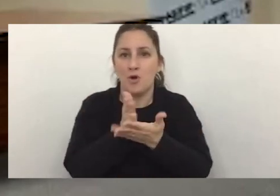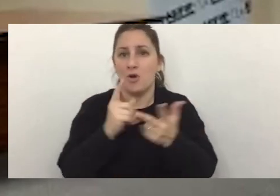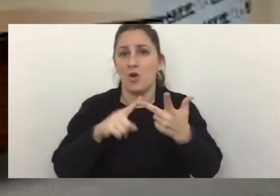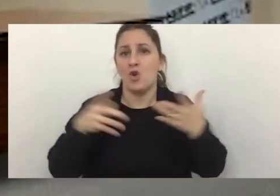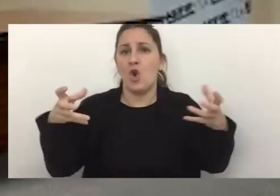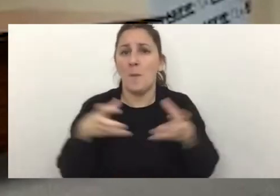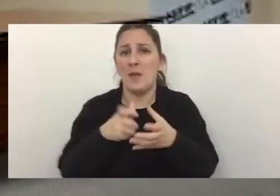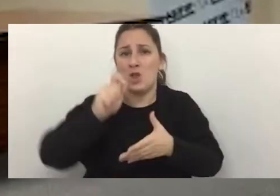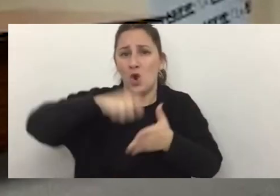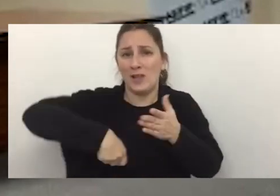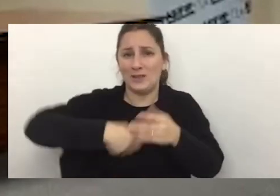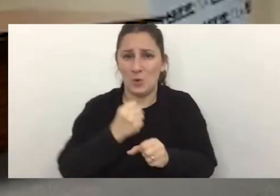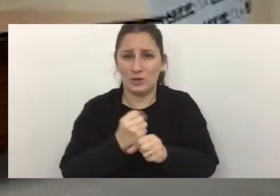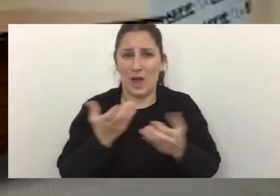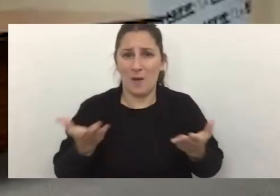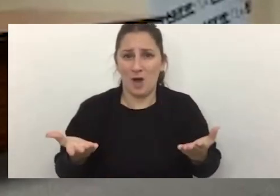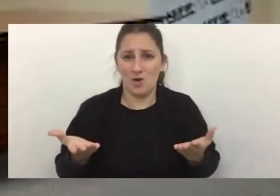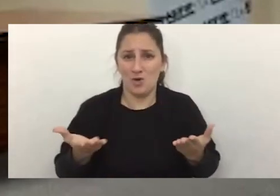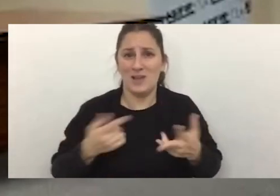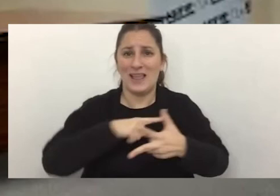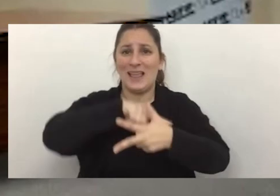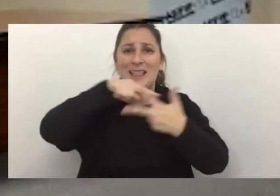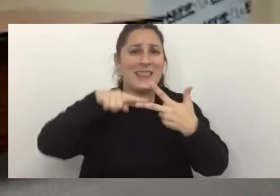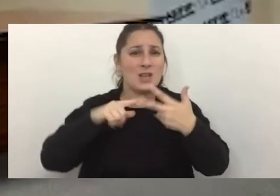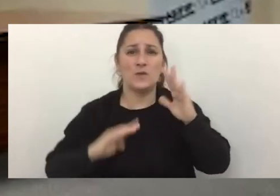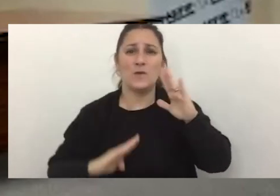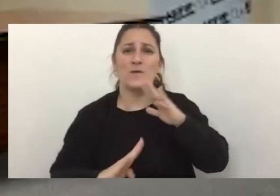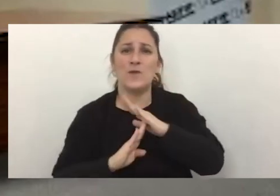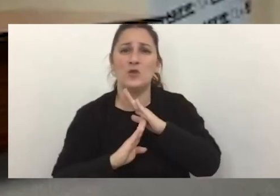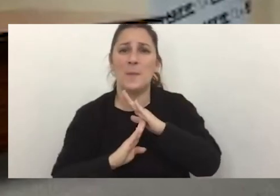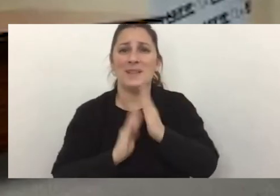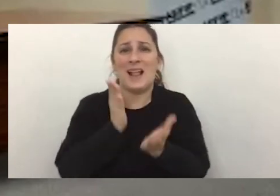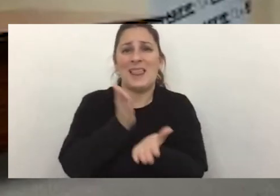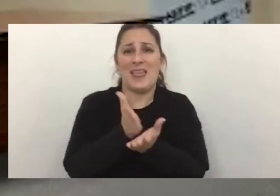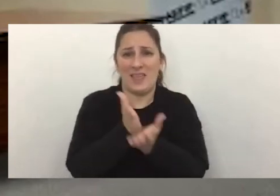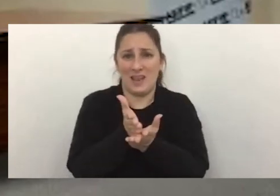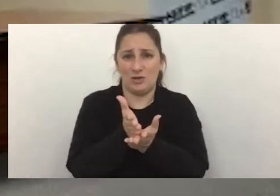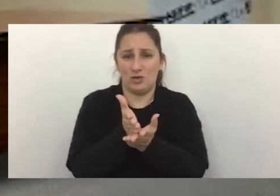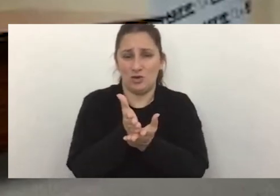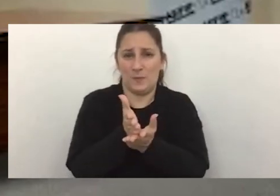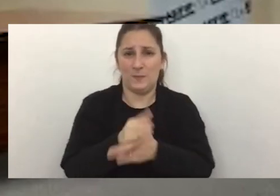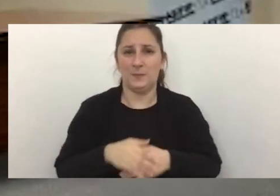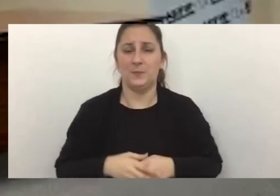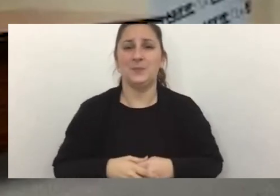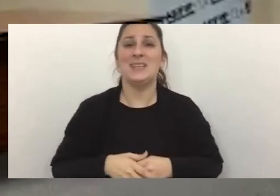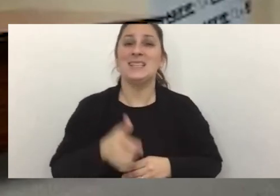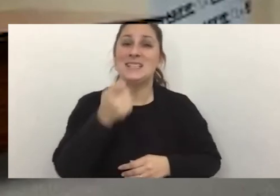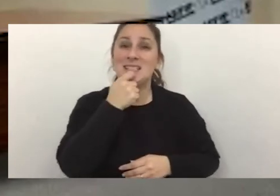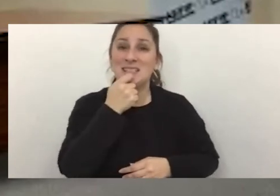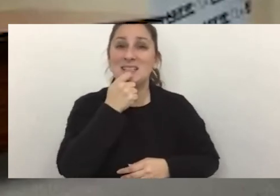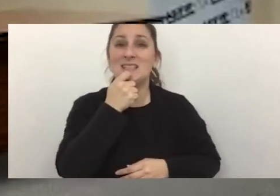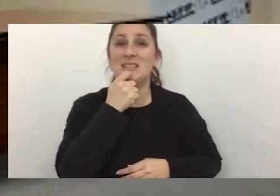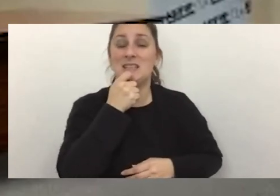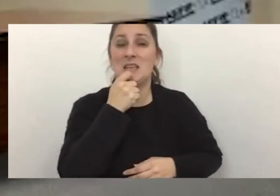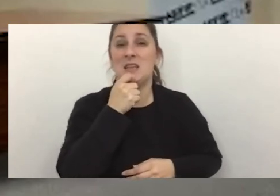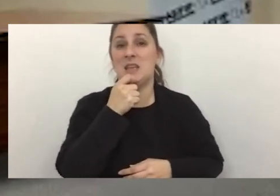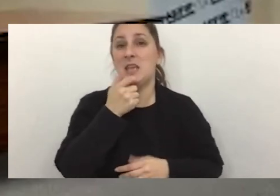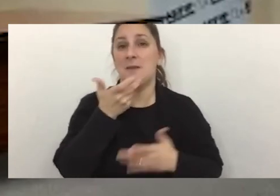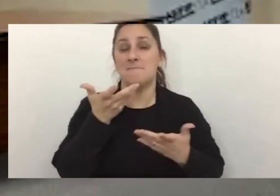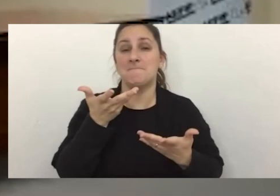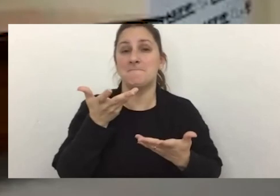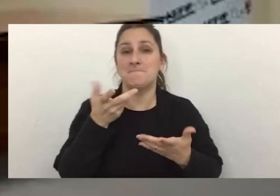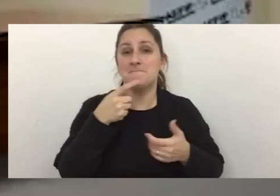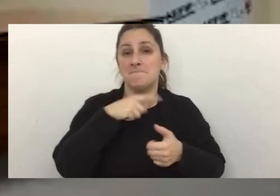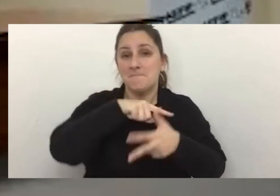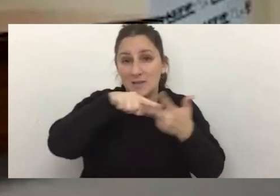trabajo. Son las tres patas fundamentales del derecho colectivo. Y eso es nada más y nada menos que el